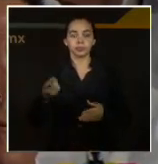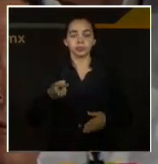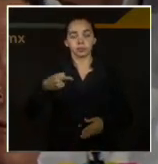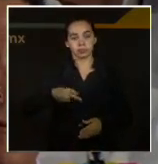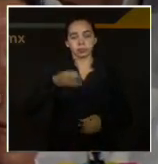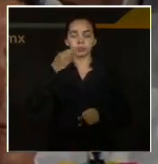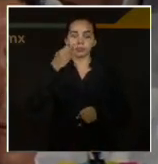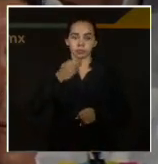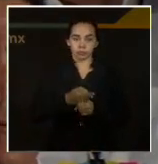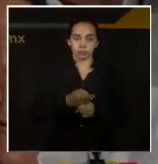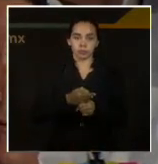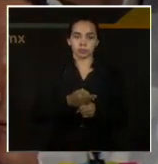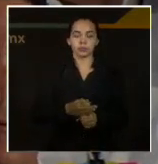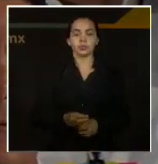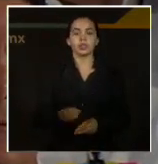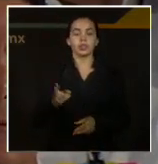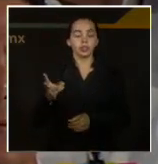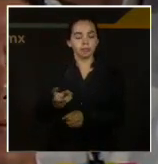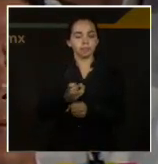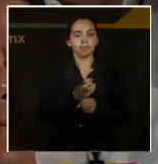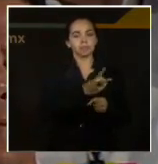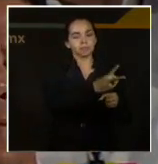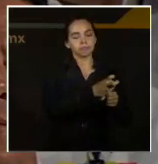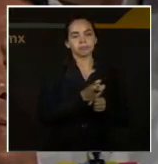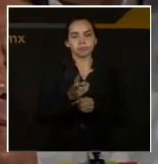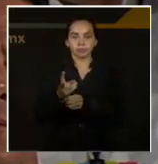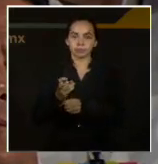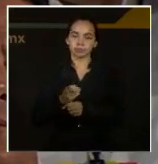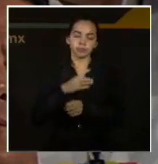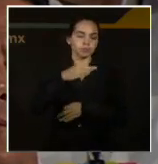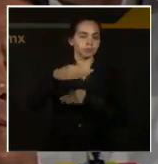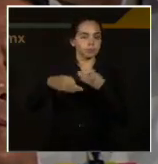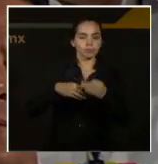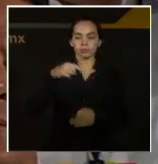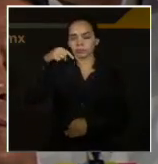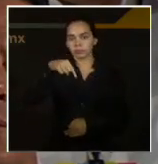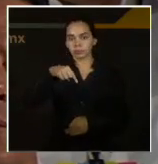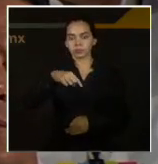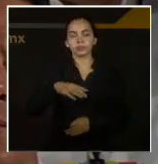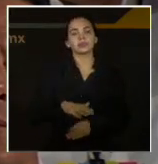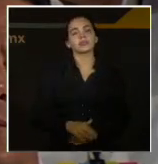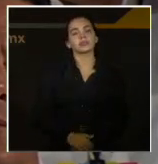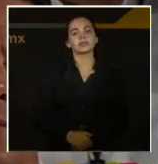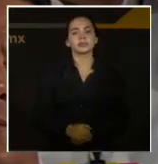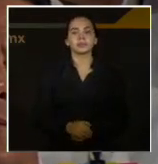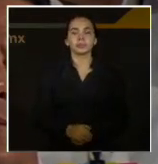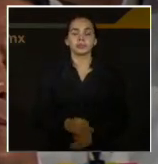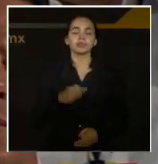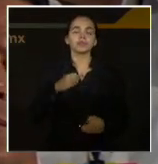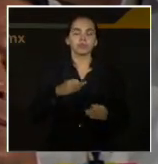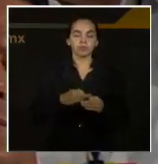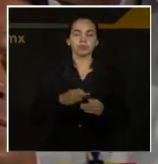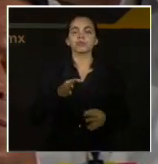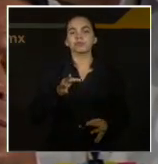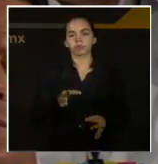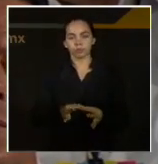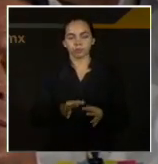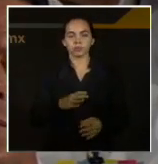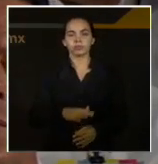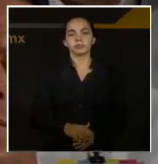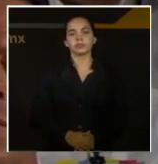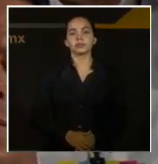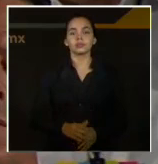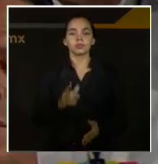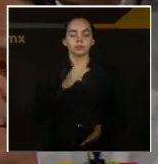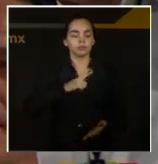momento, se invitó a todos los candidatos participantes en este proceso electoral en tiempo y forma, conforme lo